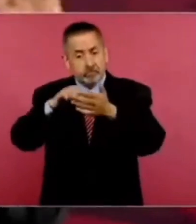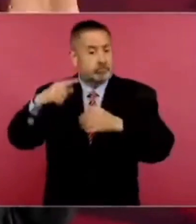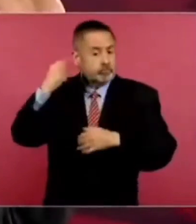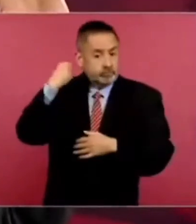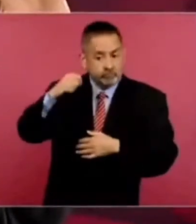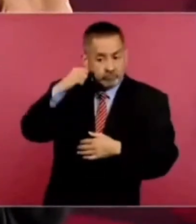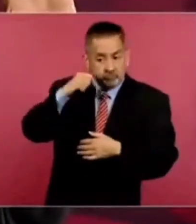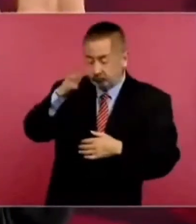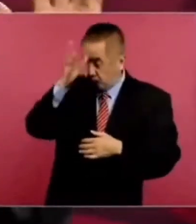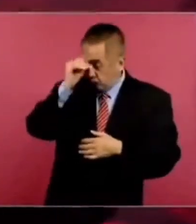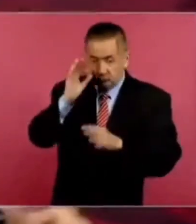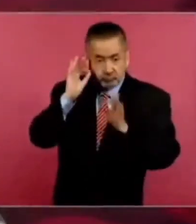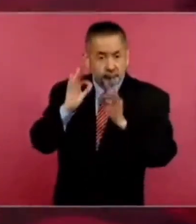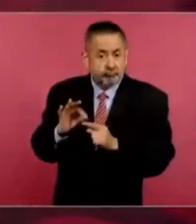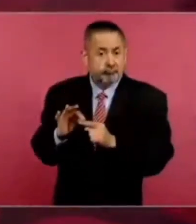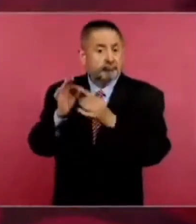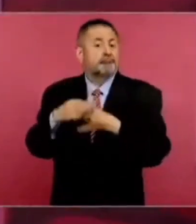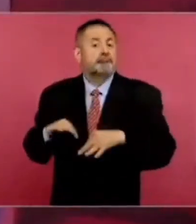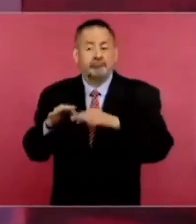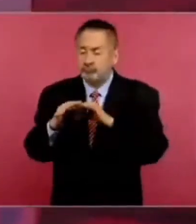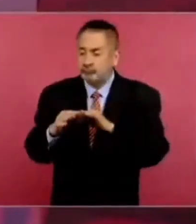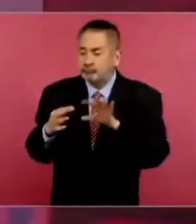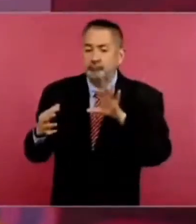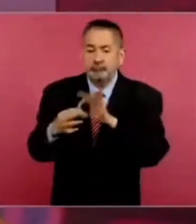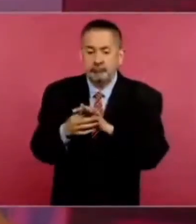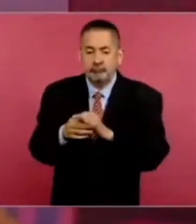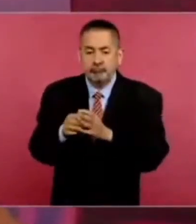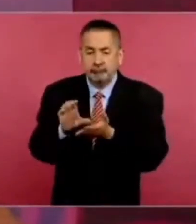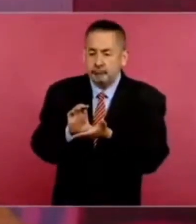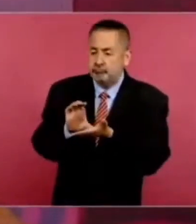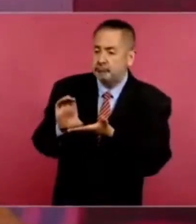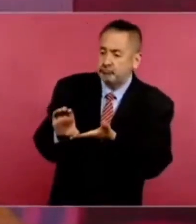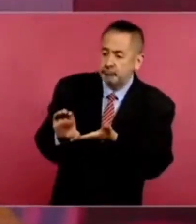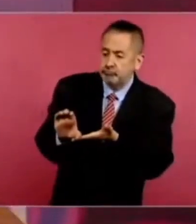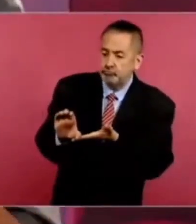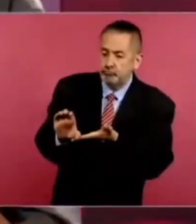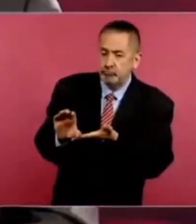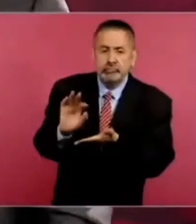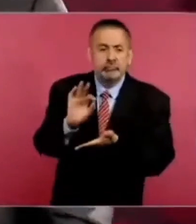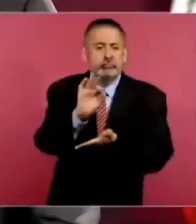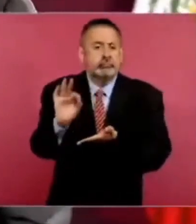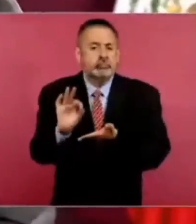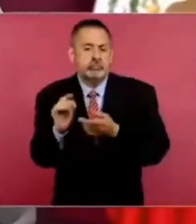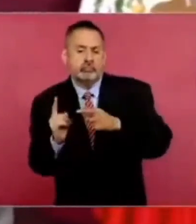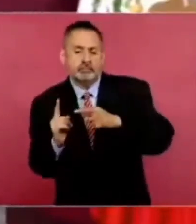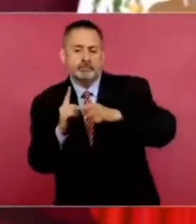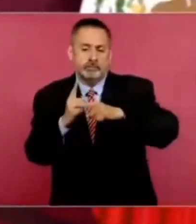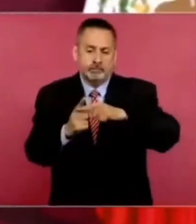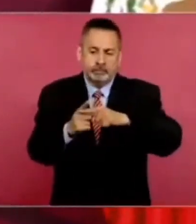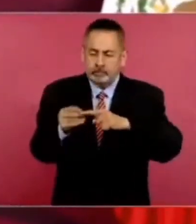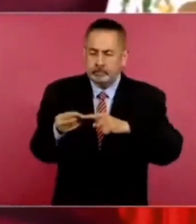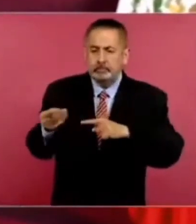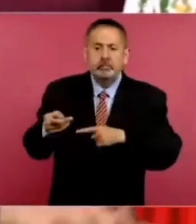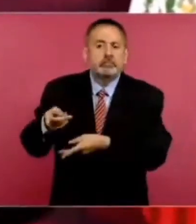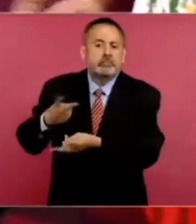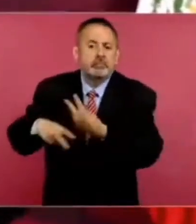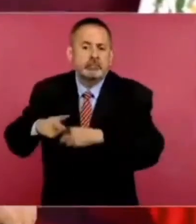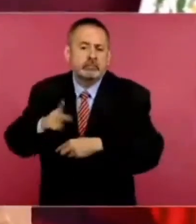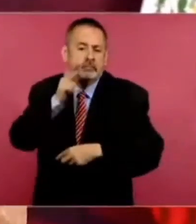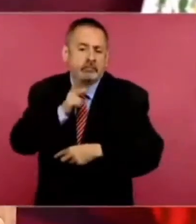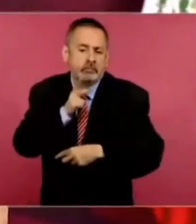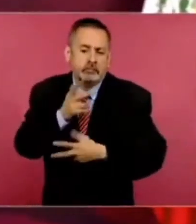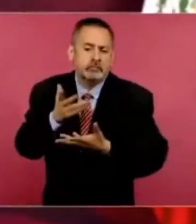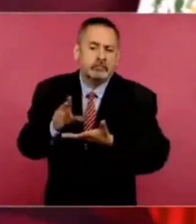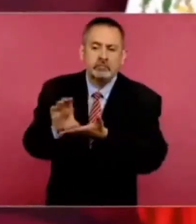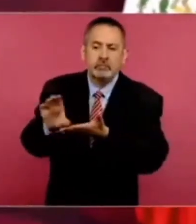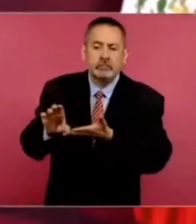un acuerdo especial que le dieran un porcentaje por la producción de petróleo, pero luego